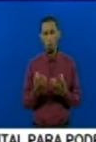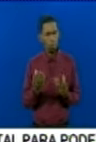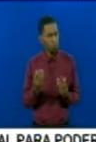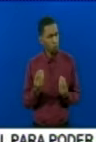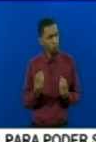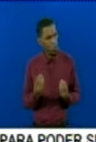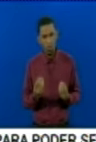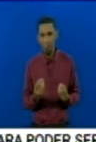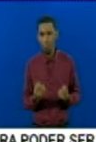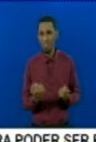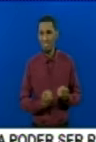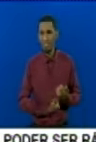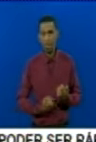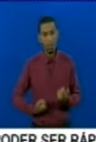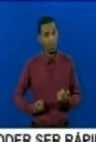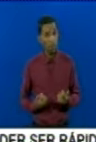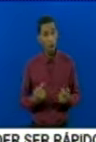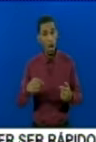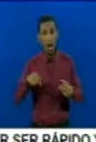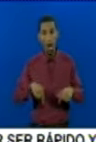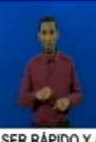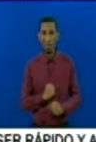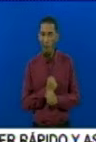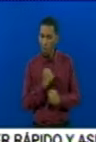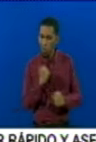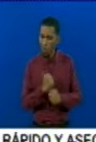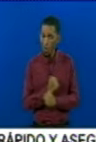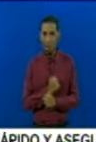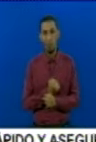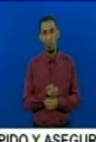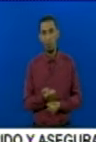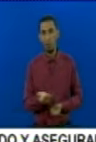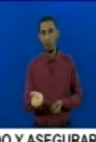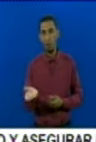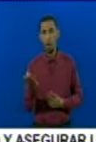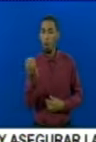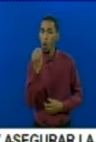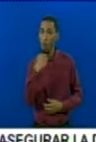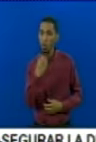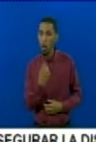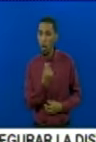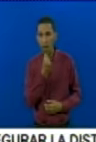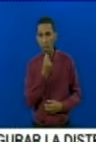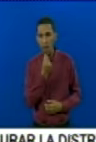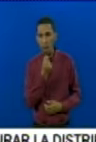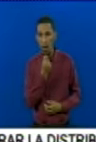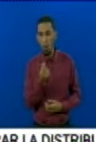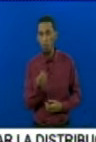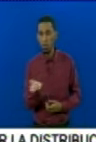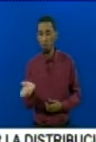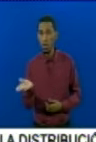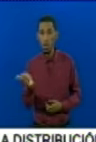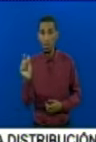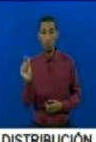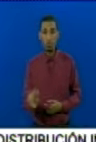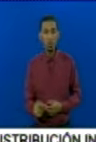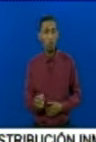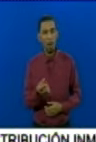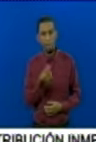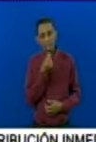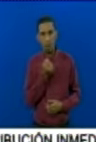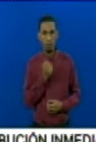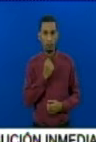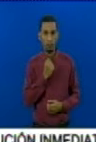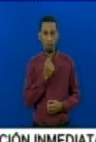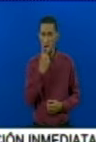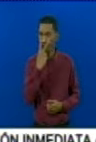este, en estos sistemas, en estos comedores comunitarios que tiene a la persona con vulnerabilidad. Estamos hablando de